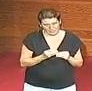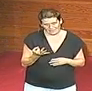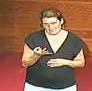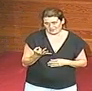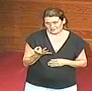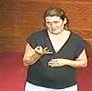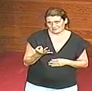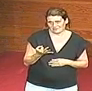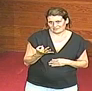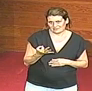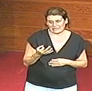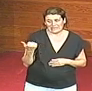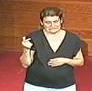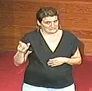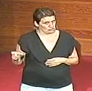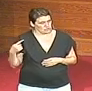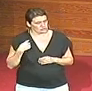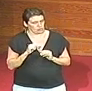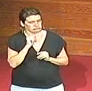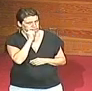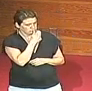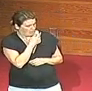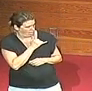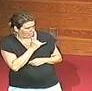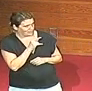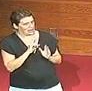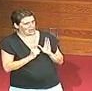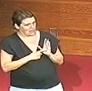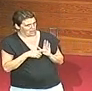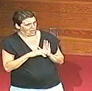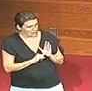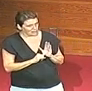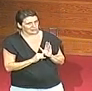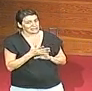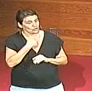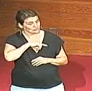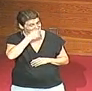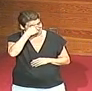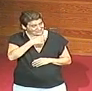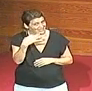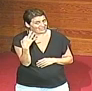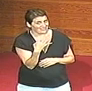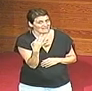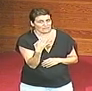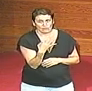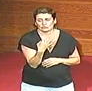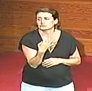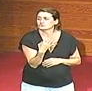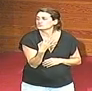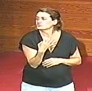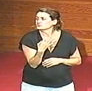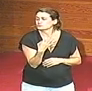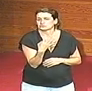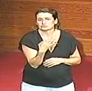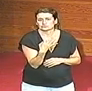estas personas tienen un código, tiene que haber una legislación y nosotros tenemos que saber en qué